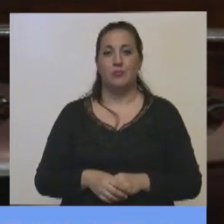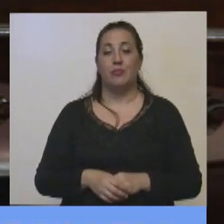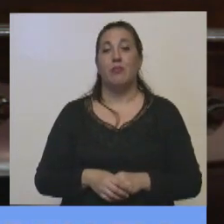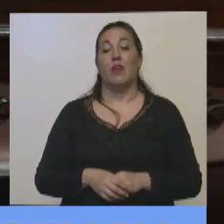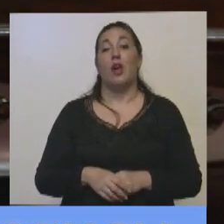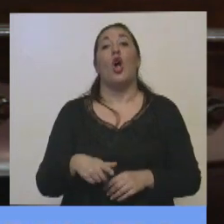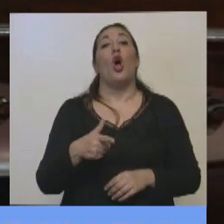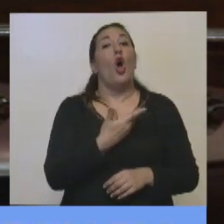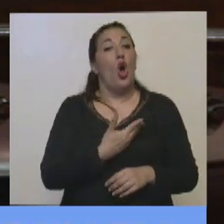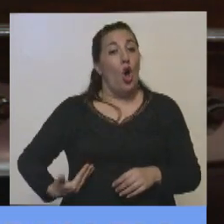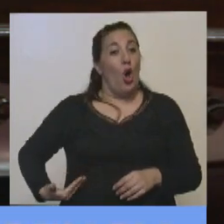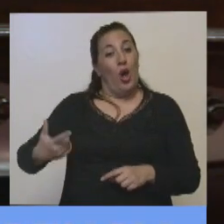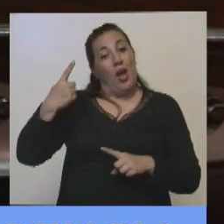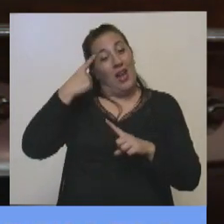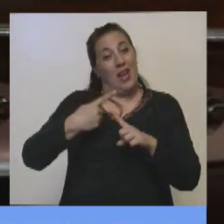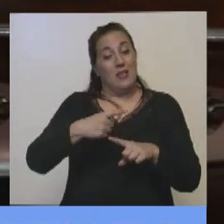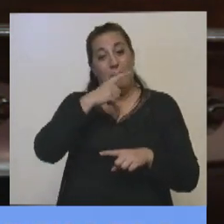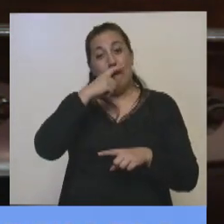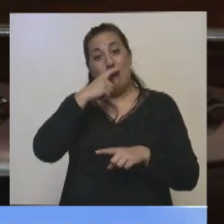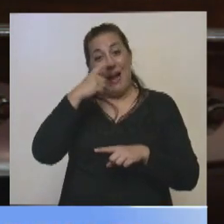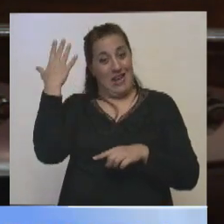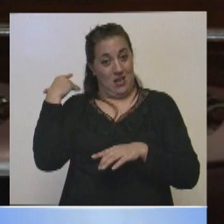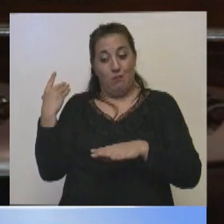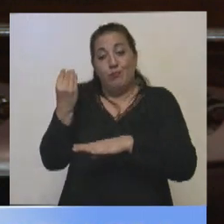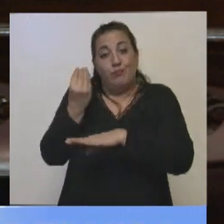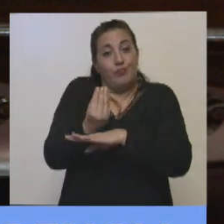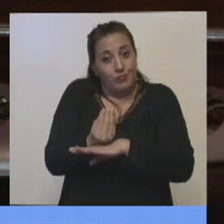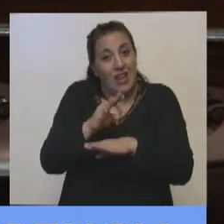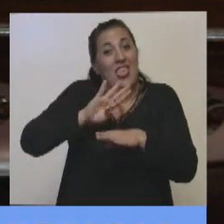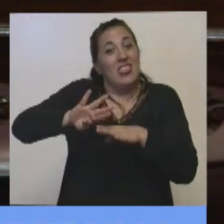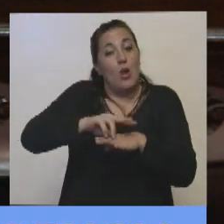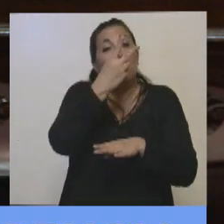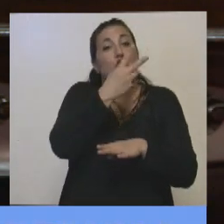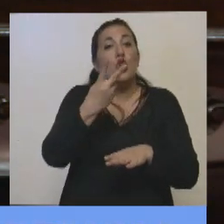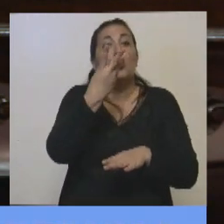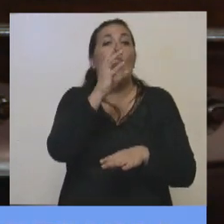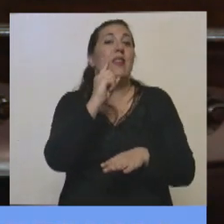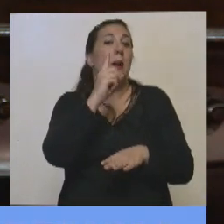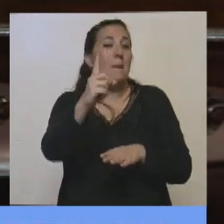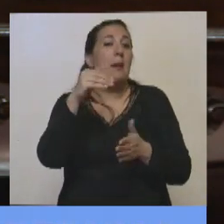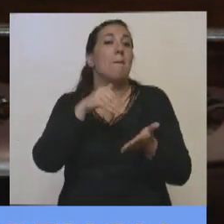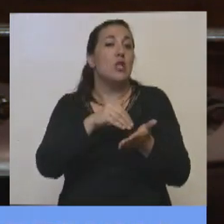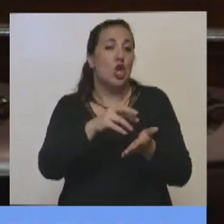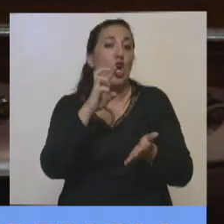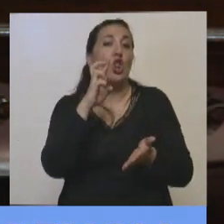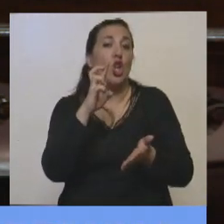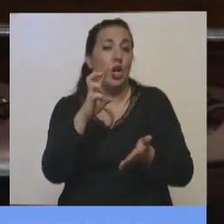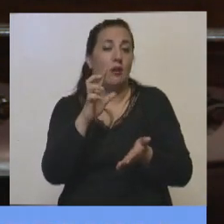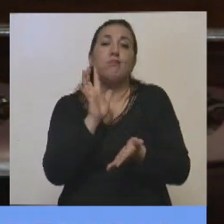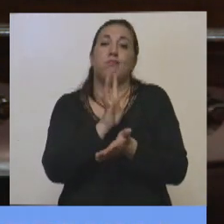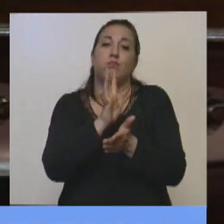el gobierno macri asume con una deuda de 240 mil millones de dólares lo que